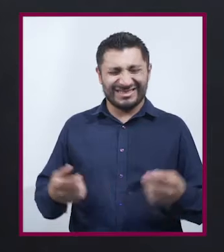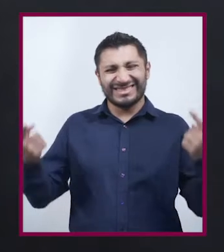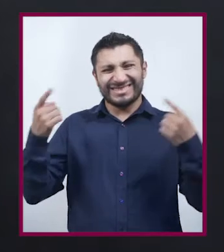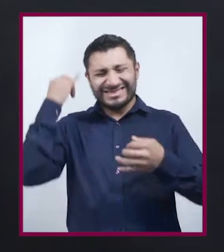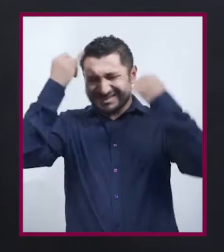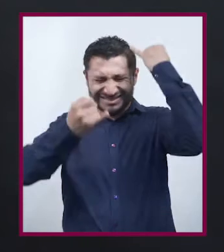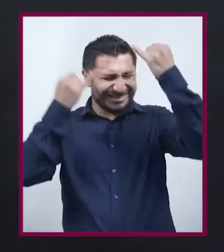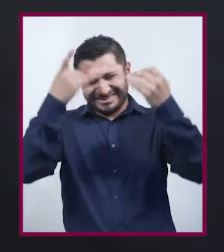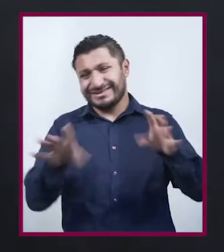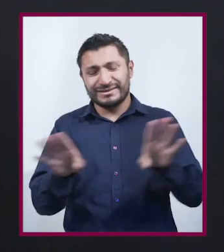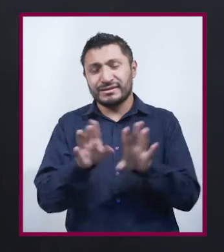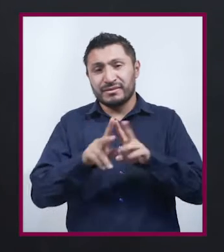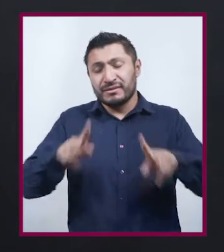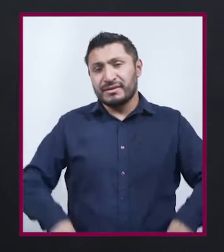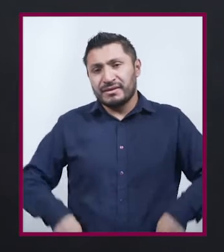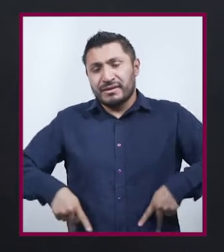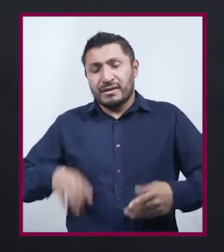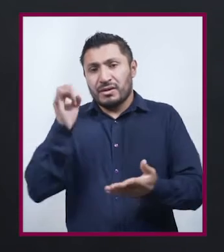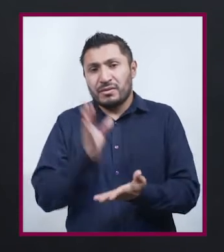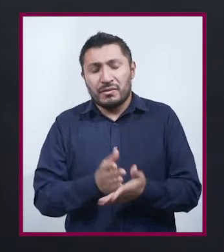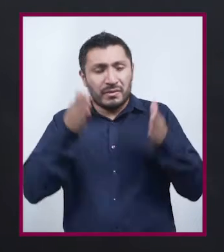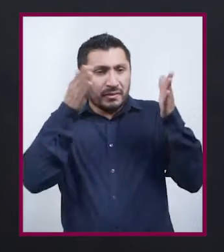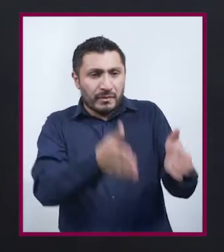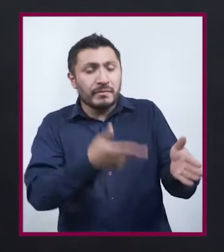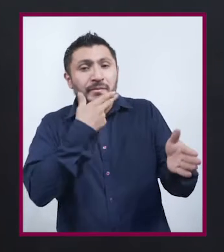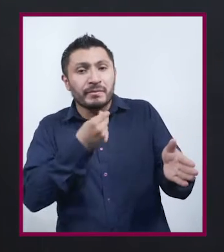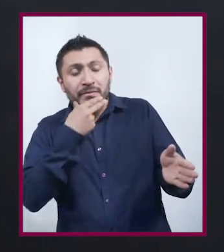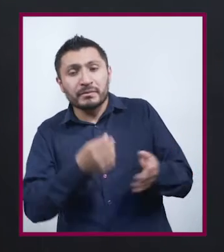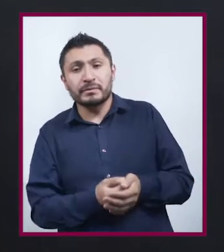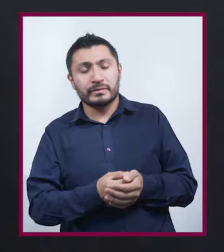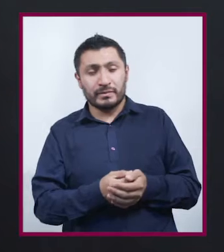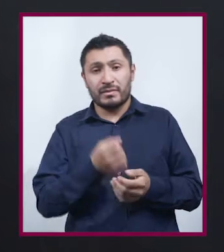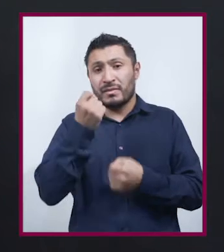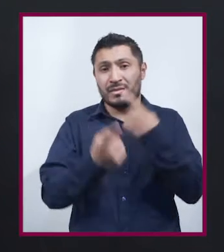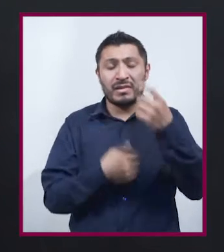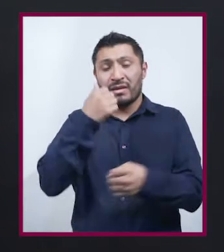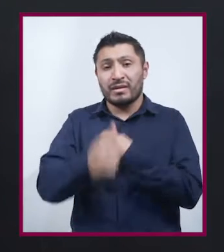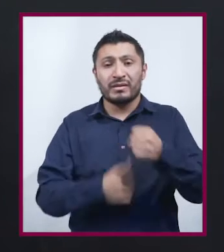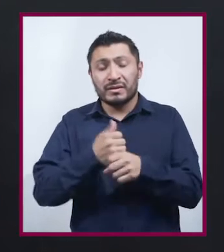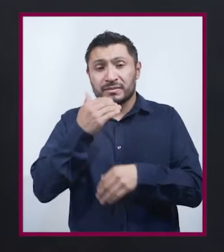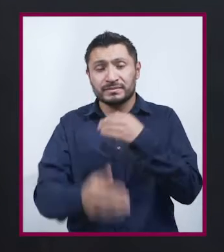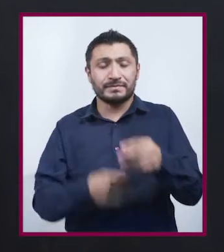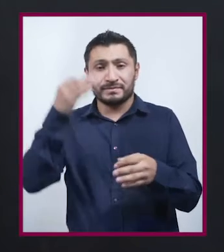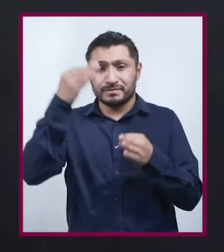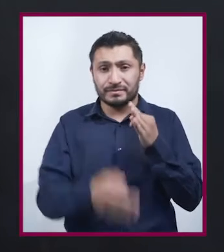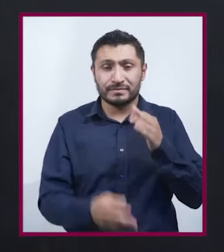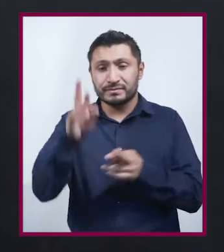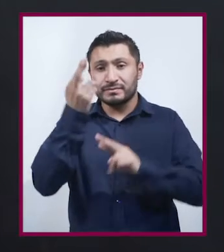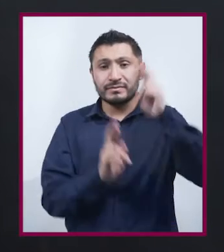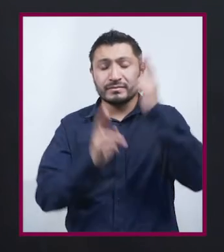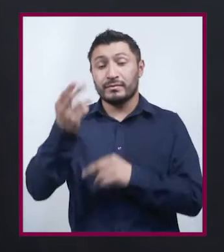Paradójicamente, el pantalón fue restringido para uso exclusivo de los hombres. Tan solo unos cuantos años después, finalizada la